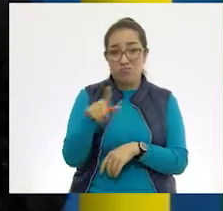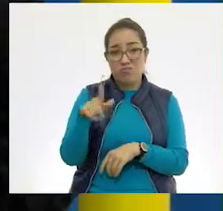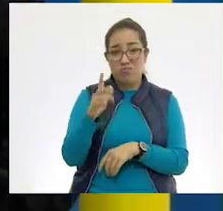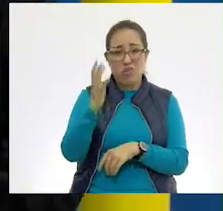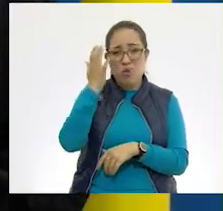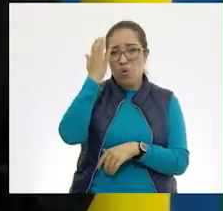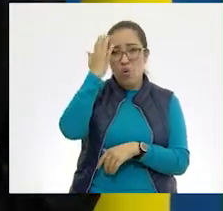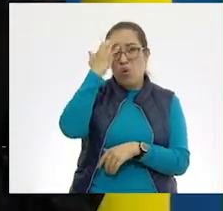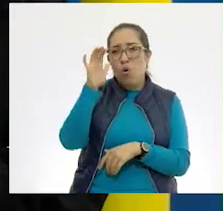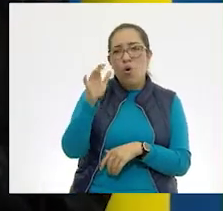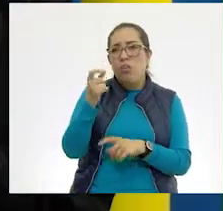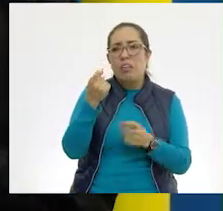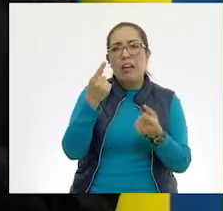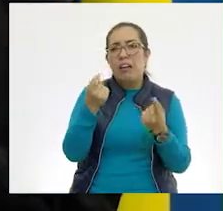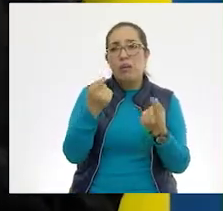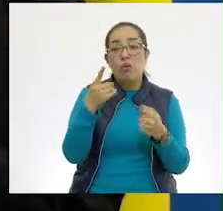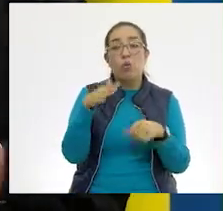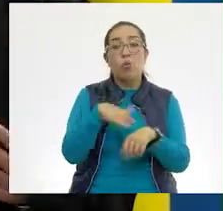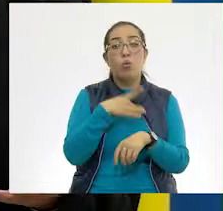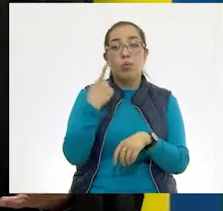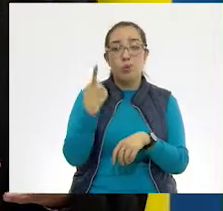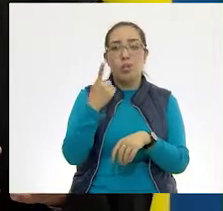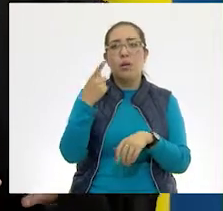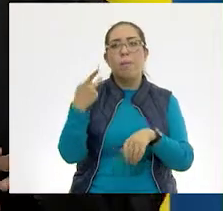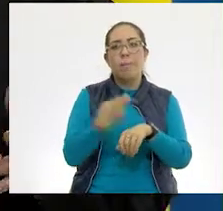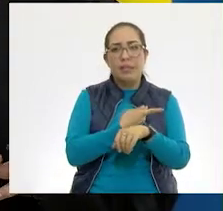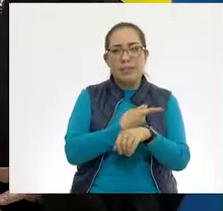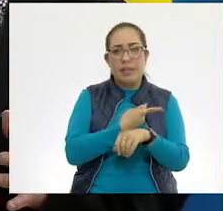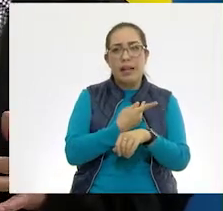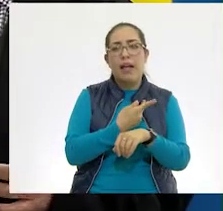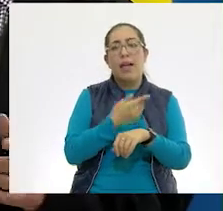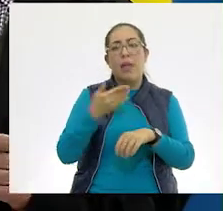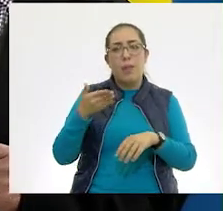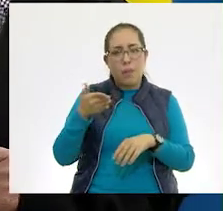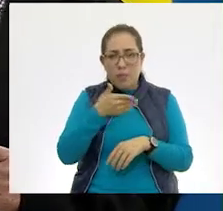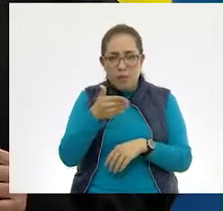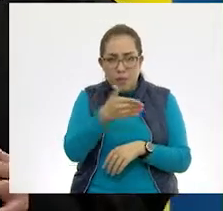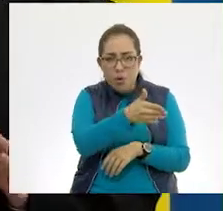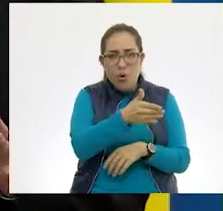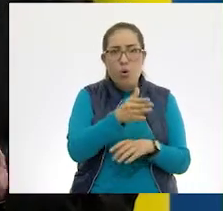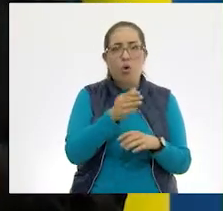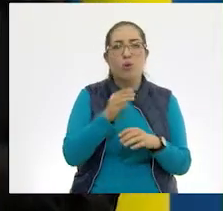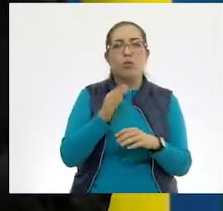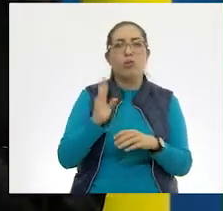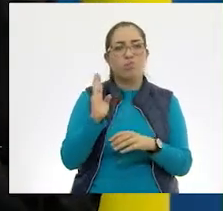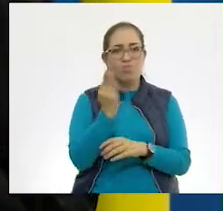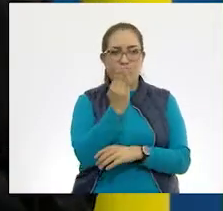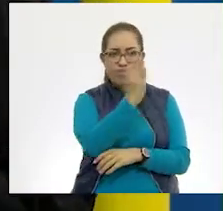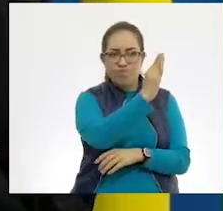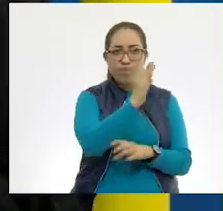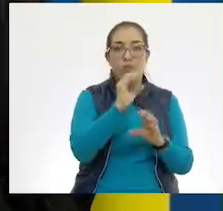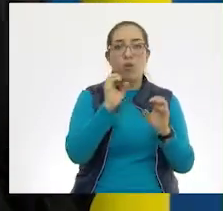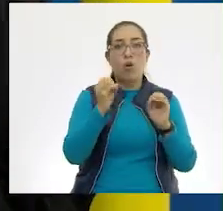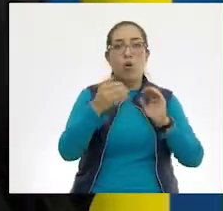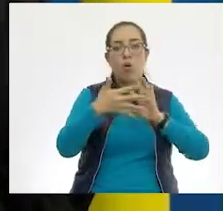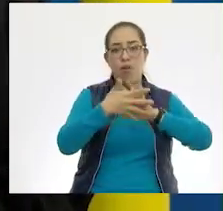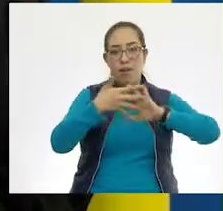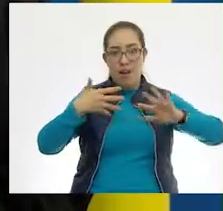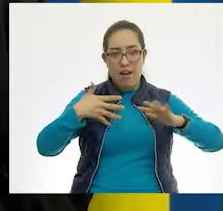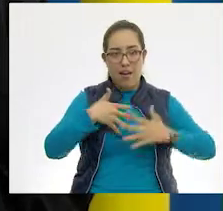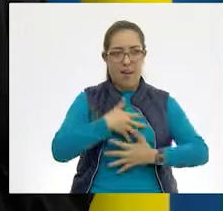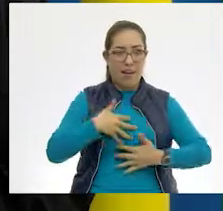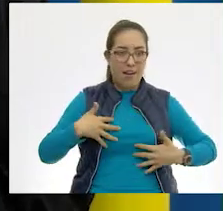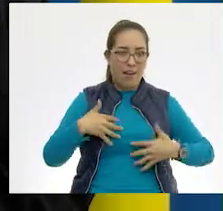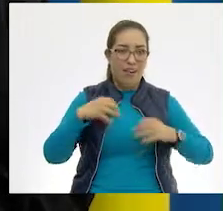muy comunes. Aunque sucede en tiburones, rayas y otros peces, algunos reptiles como serpientes o